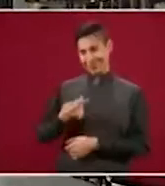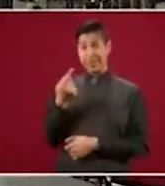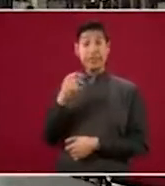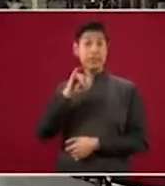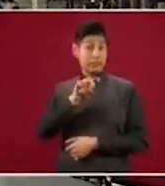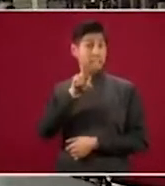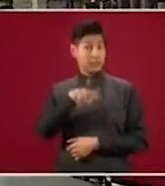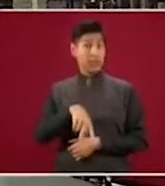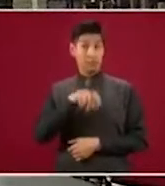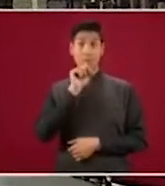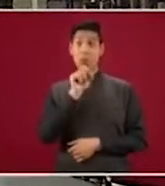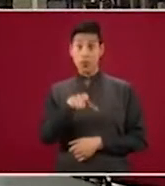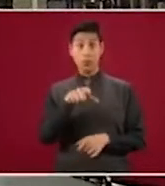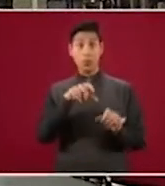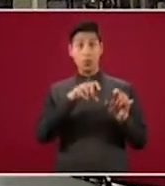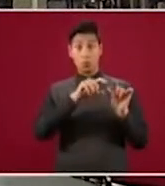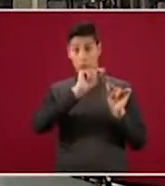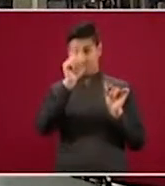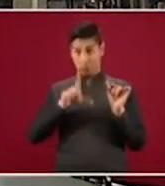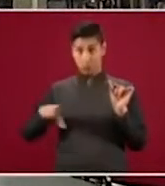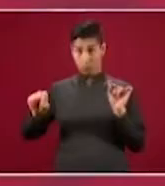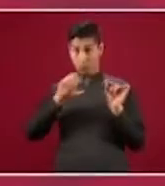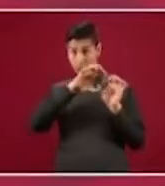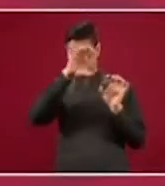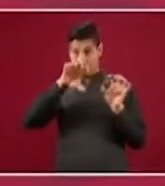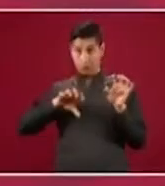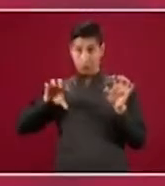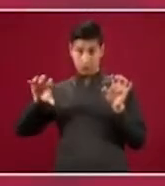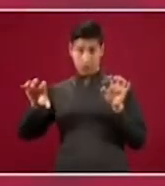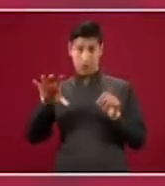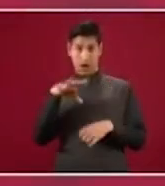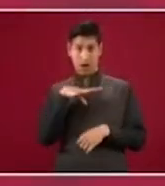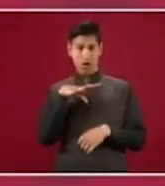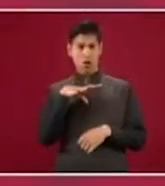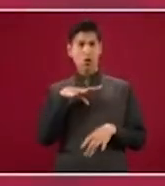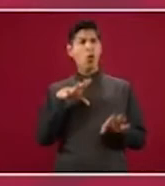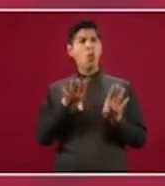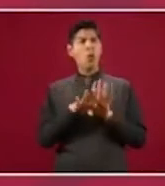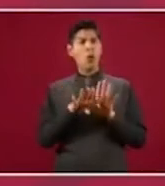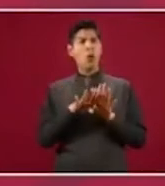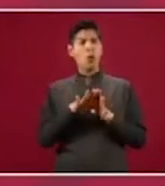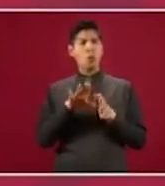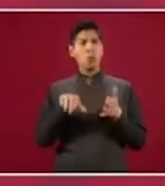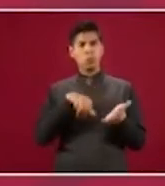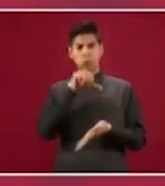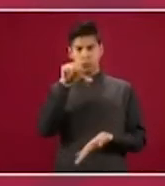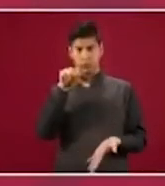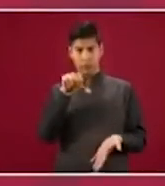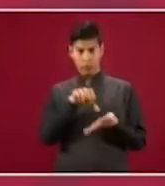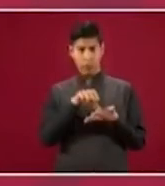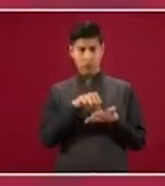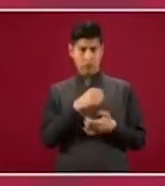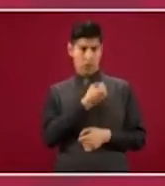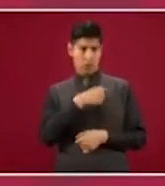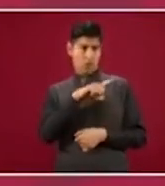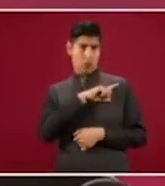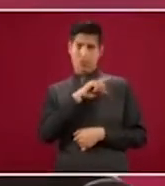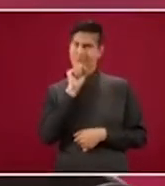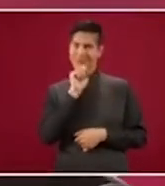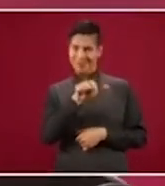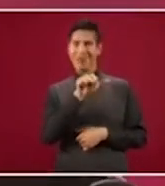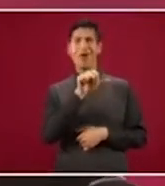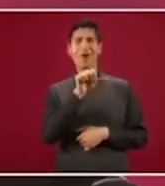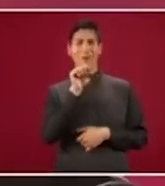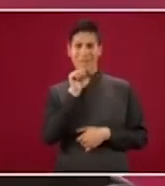En todo el territorio del país existen estos espacios comunitarios o clínicas de Alcohólicos Anónimos y